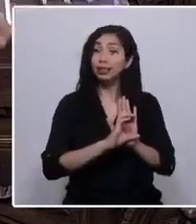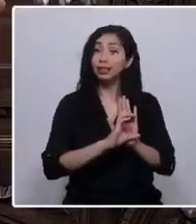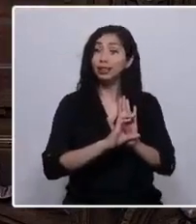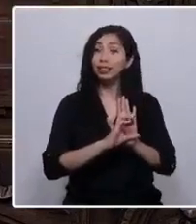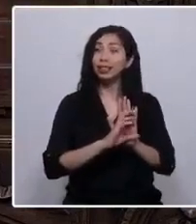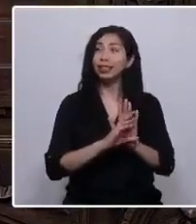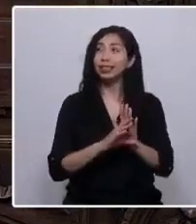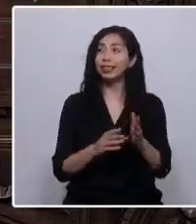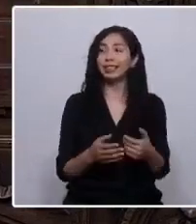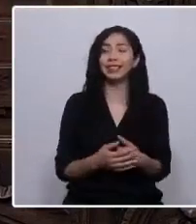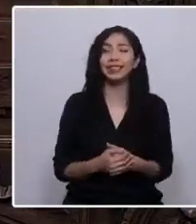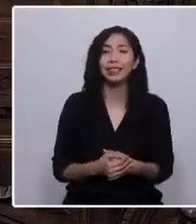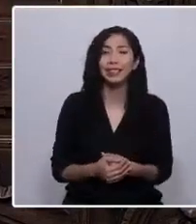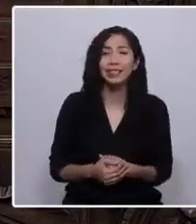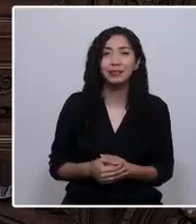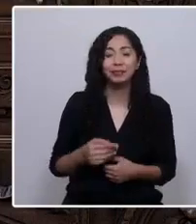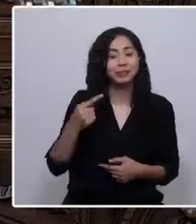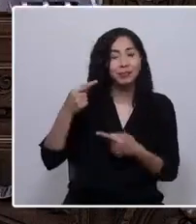imprudente.